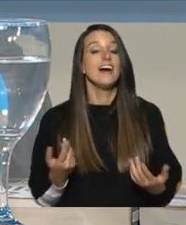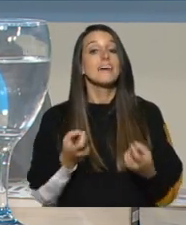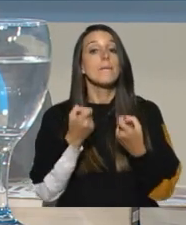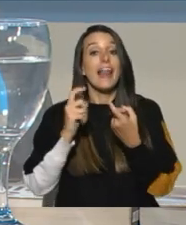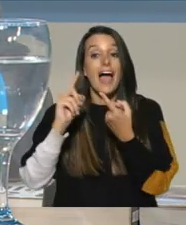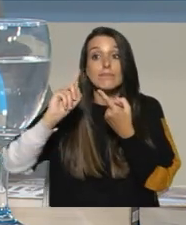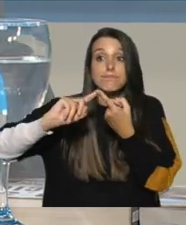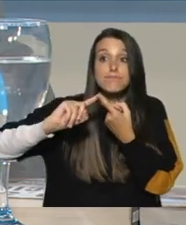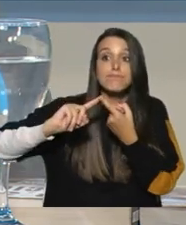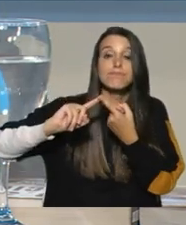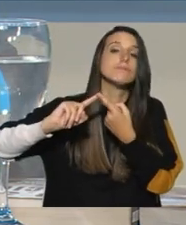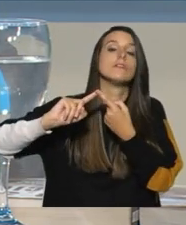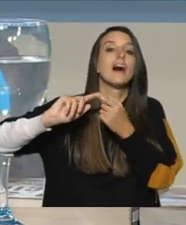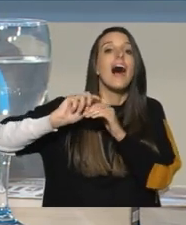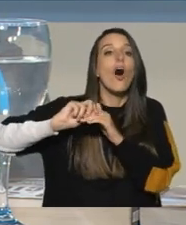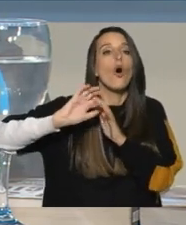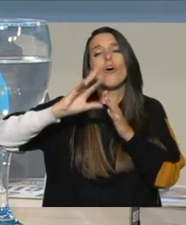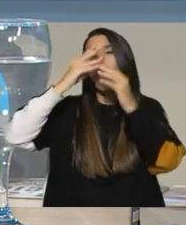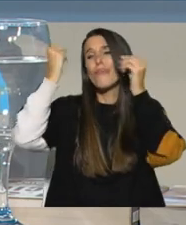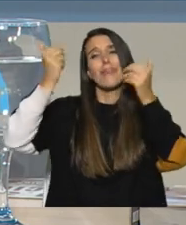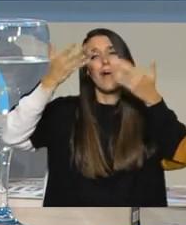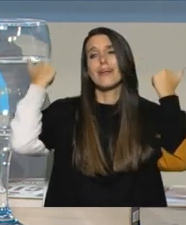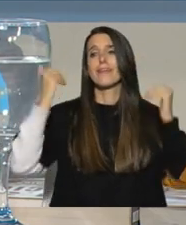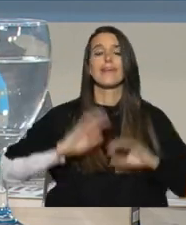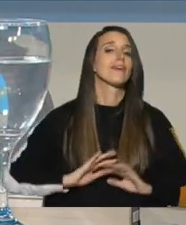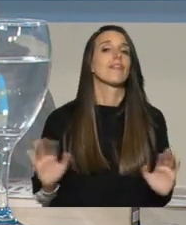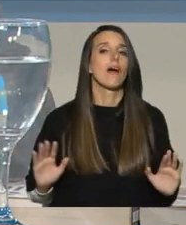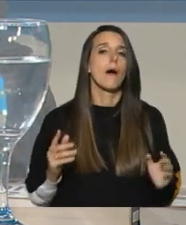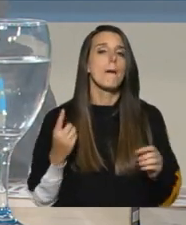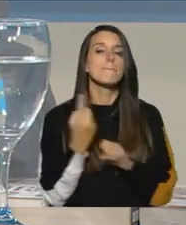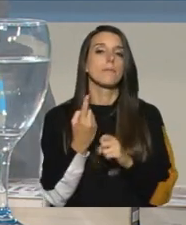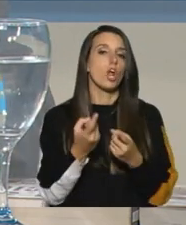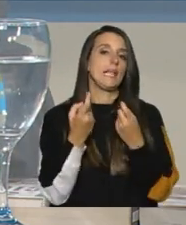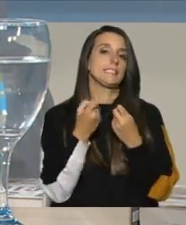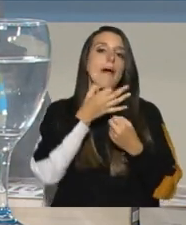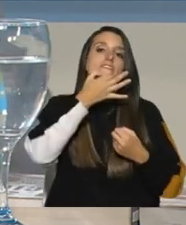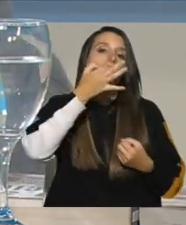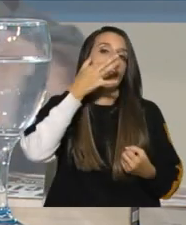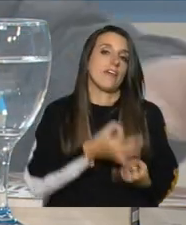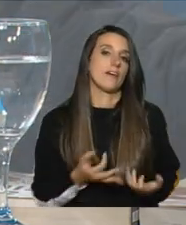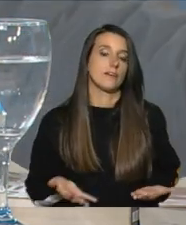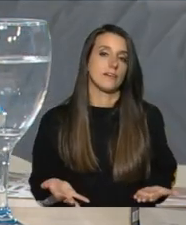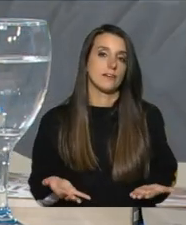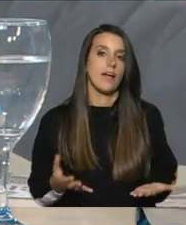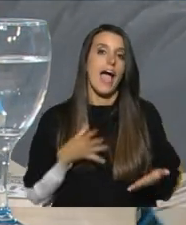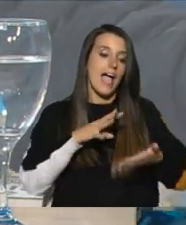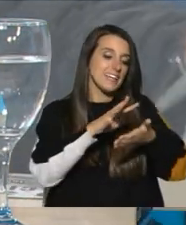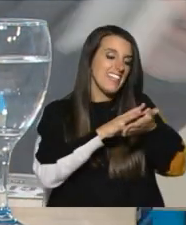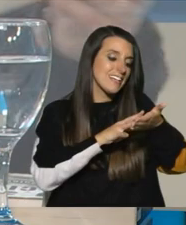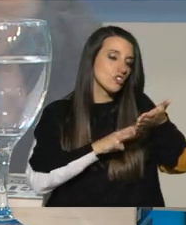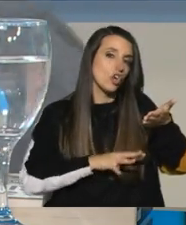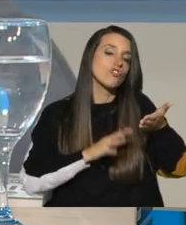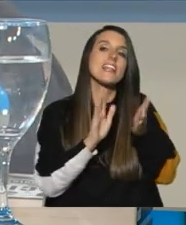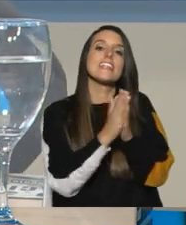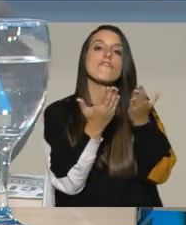reconciliación o dar vuelta a una página, primero tienen que empezar a decirse toda la verdad. Hay textos, hay